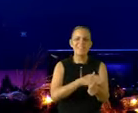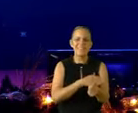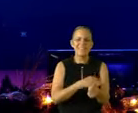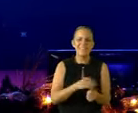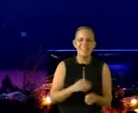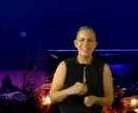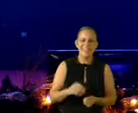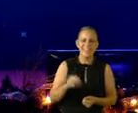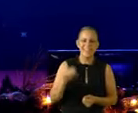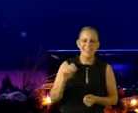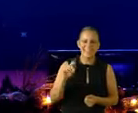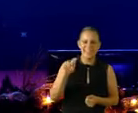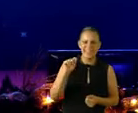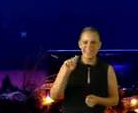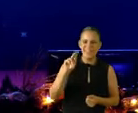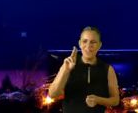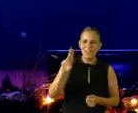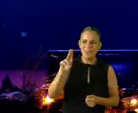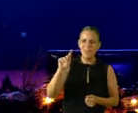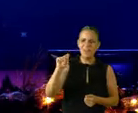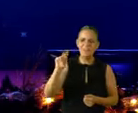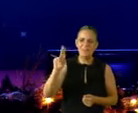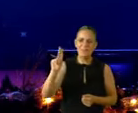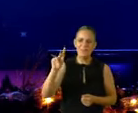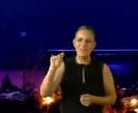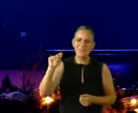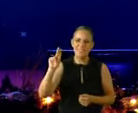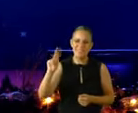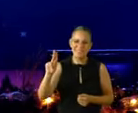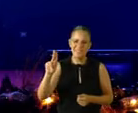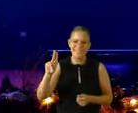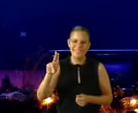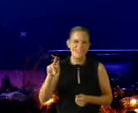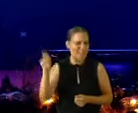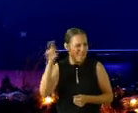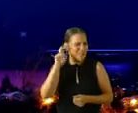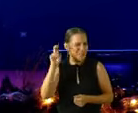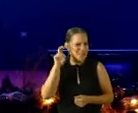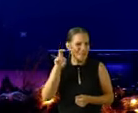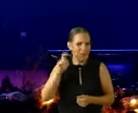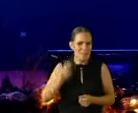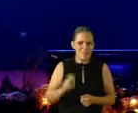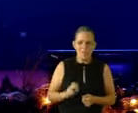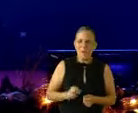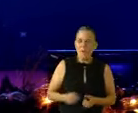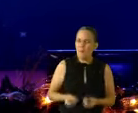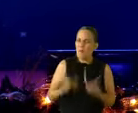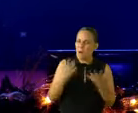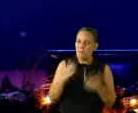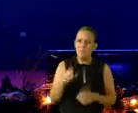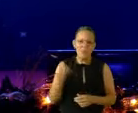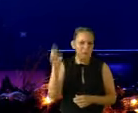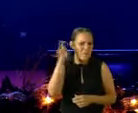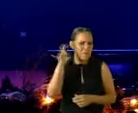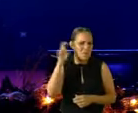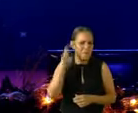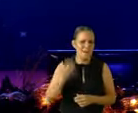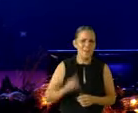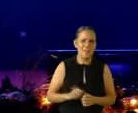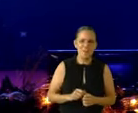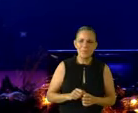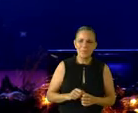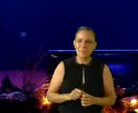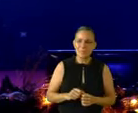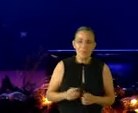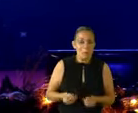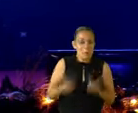la ha escuchado, ¿cuántos han escuchado Tum Tum Tum? Muy bien. ¿Cuántos no han escuchado? Levante la mano. Ah,